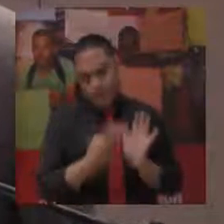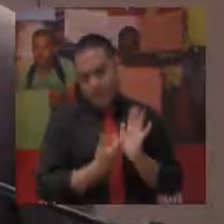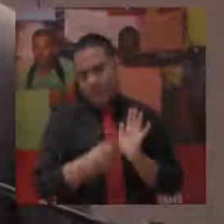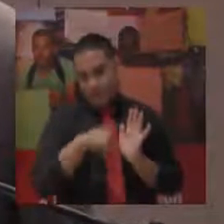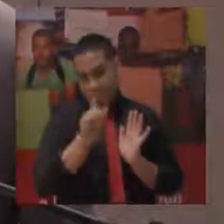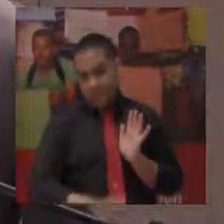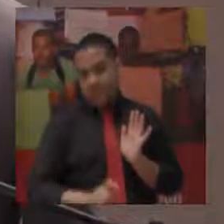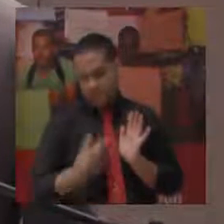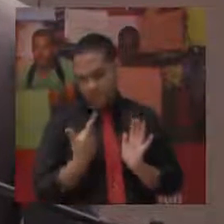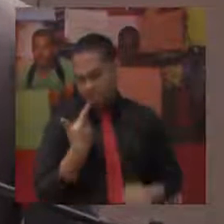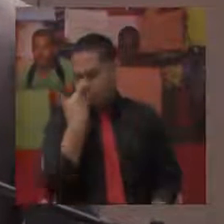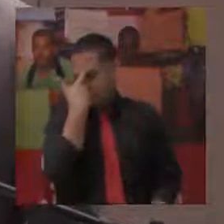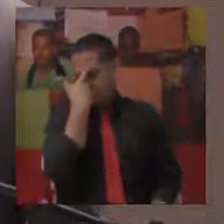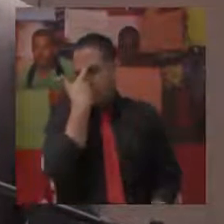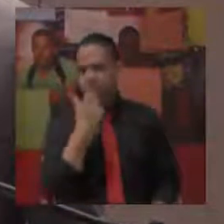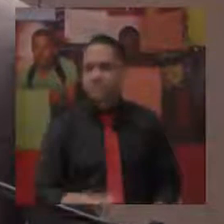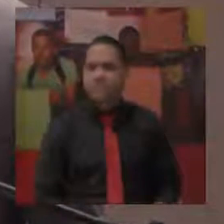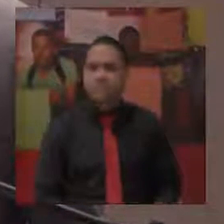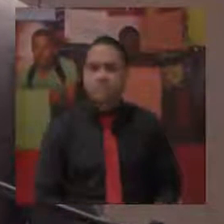2016.